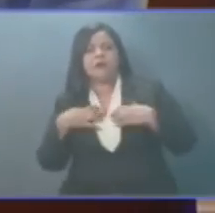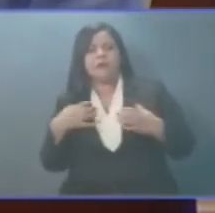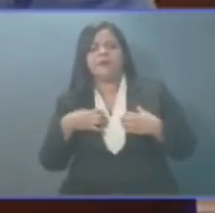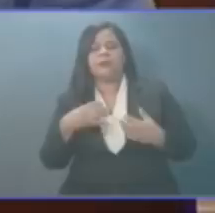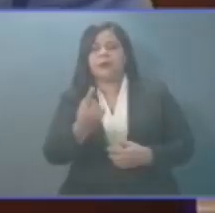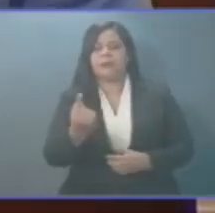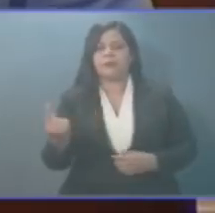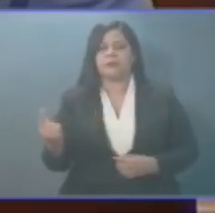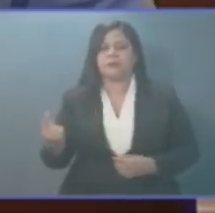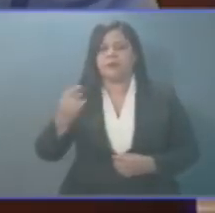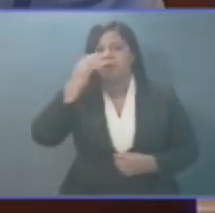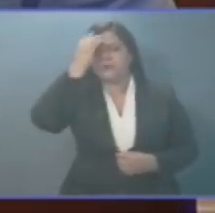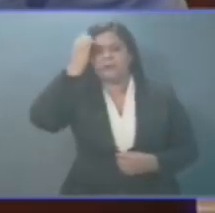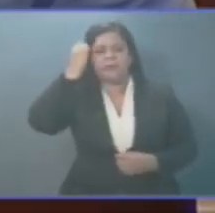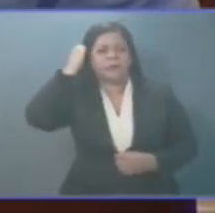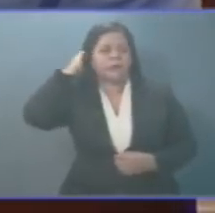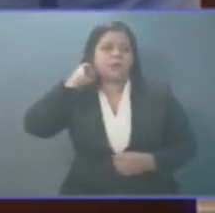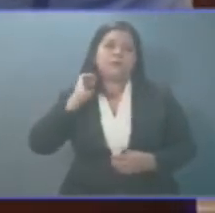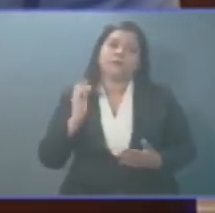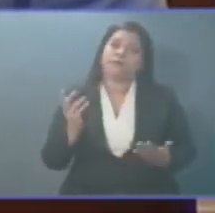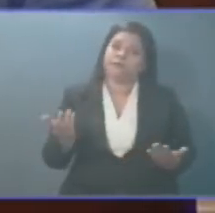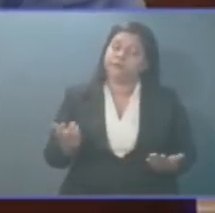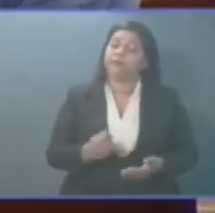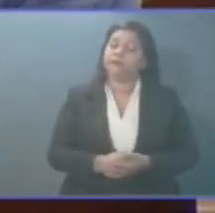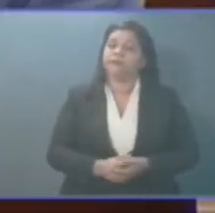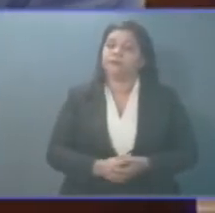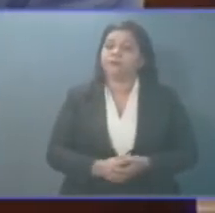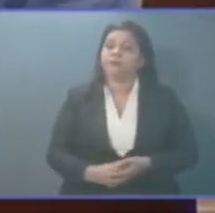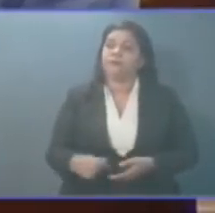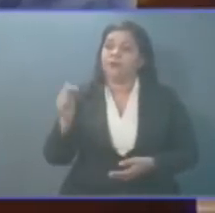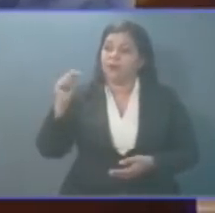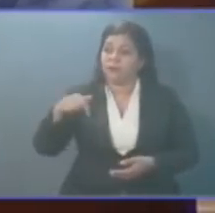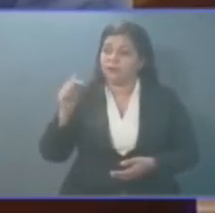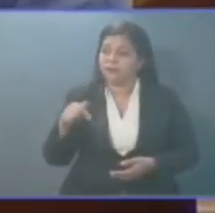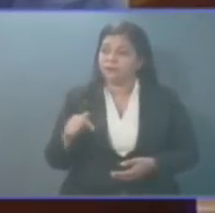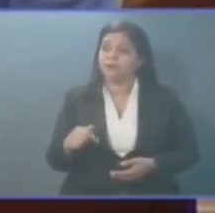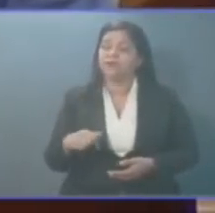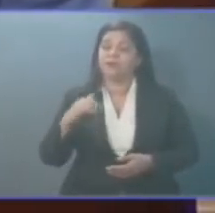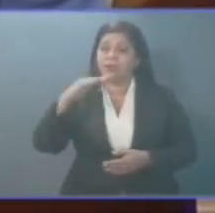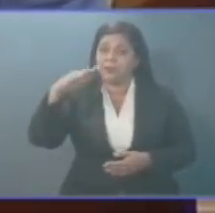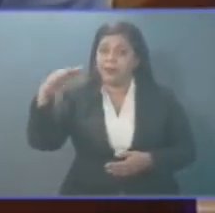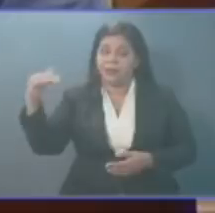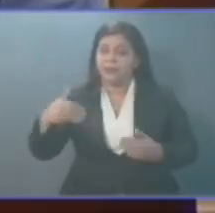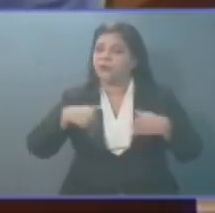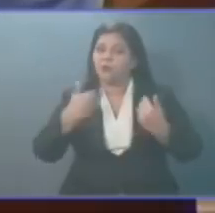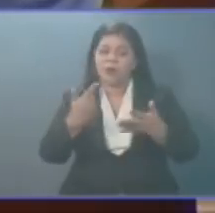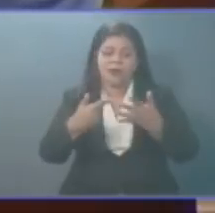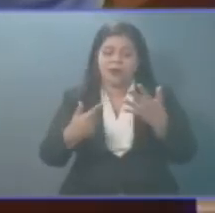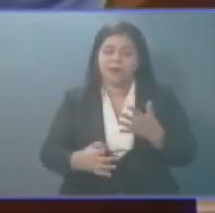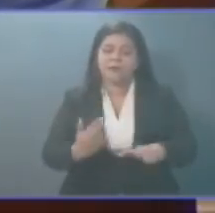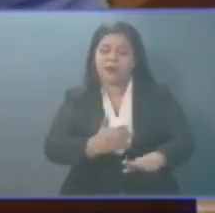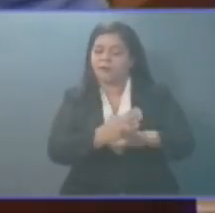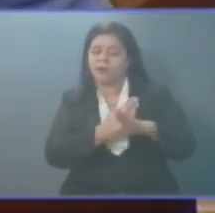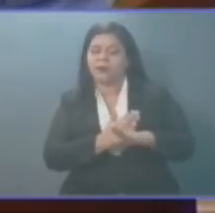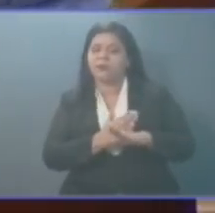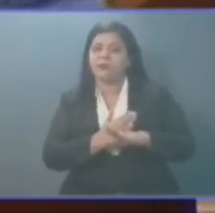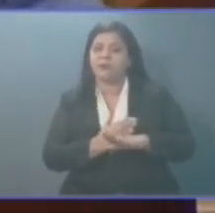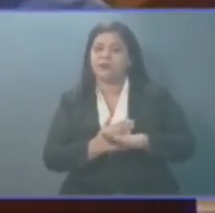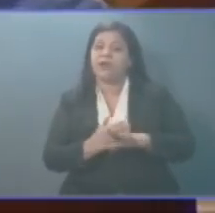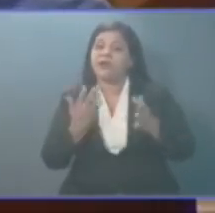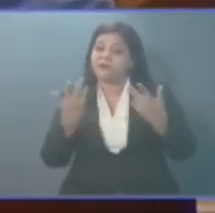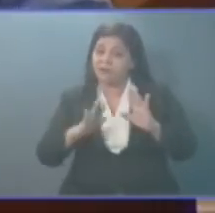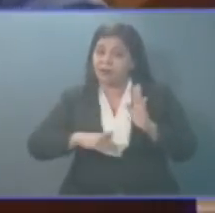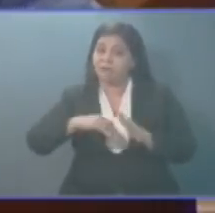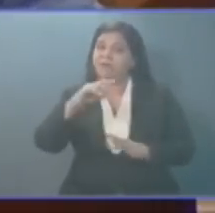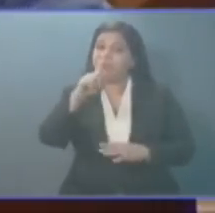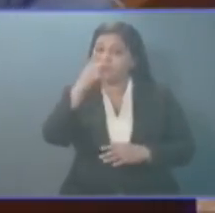población, que por cierto, todavía tienen al país sin ley para proteger a los salvadoreños. Ya pasó más de un